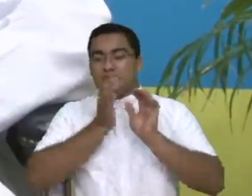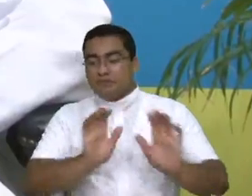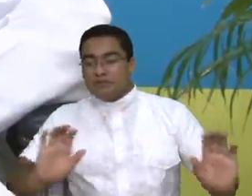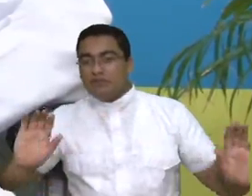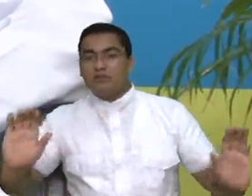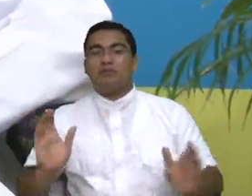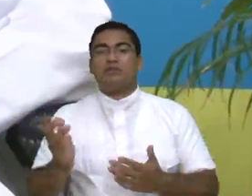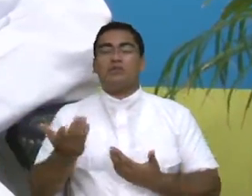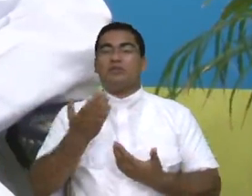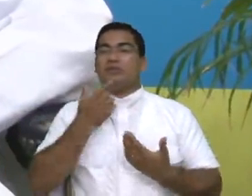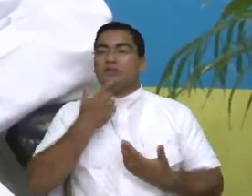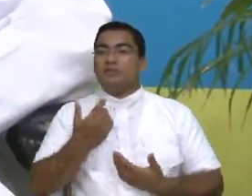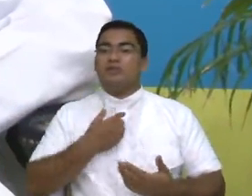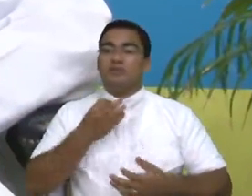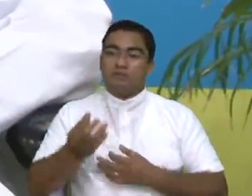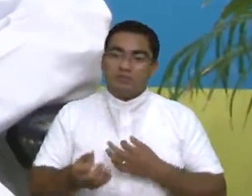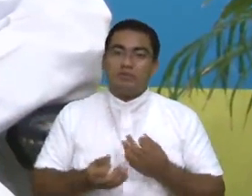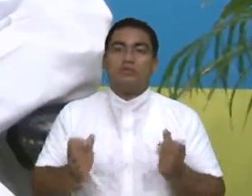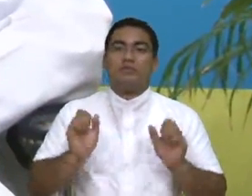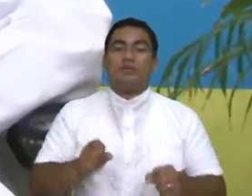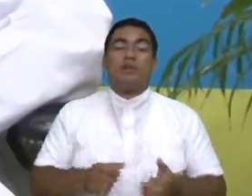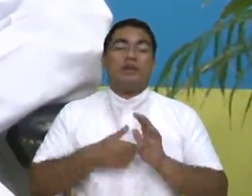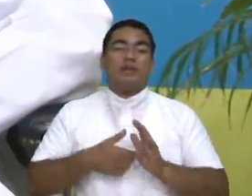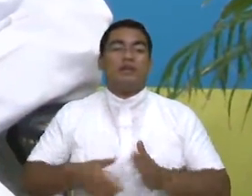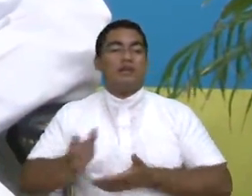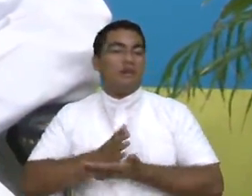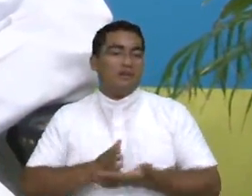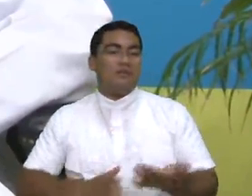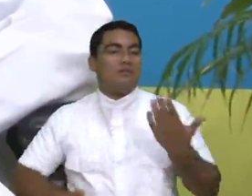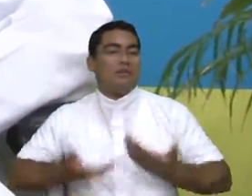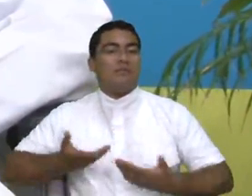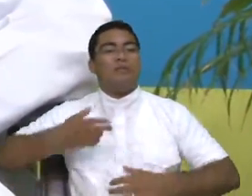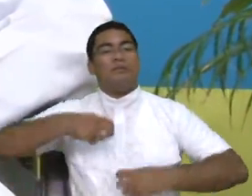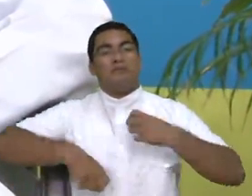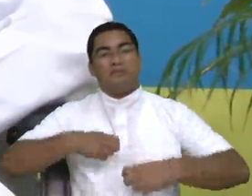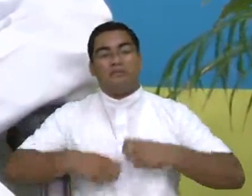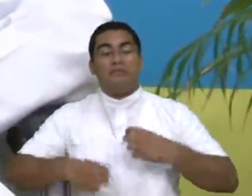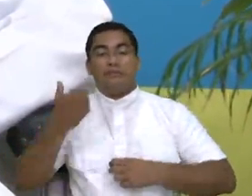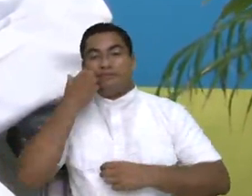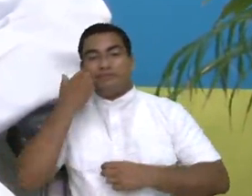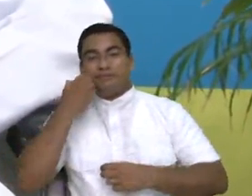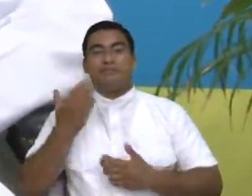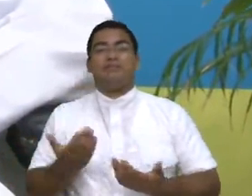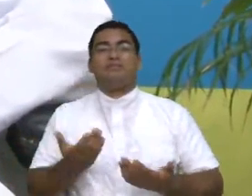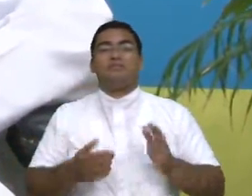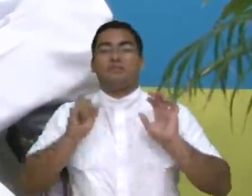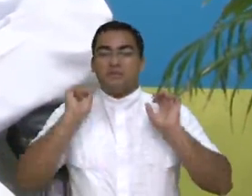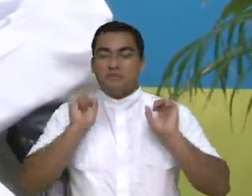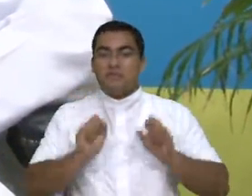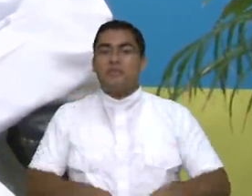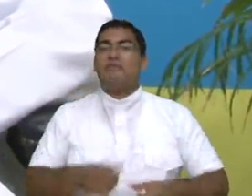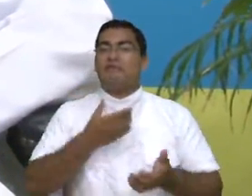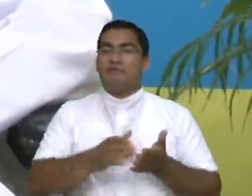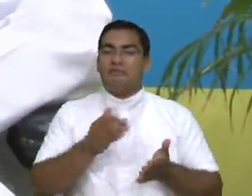a los niños pequeños, podamos orientar cuando hay algunos síntomas posibles de esta enfermedad y podamos llevarlos a tiempo pues